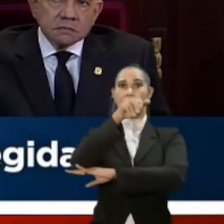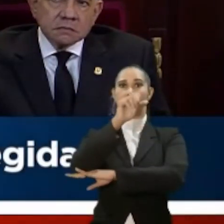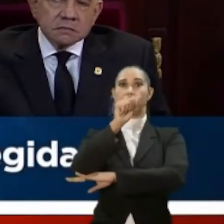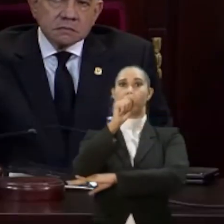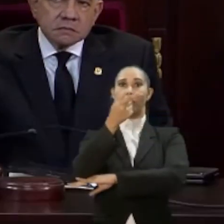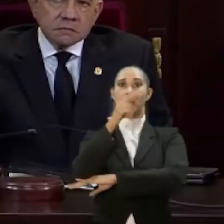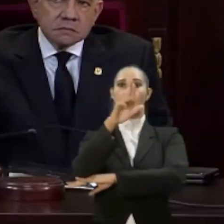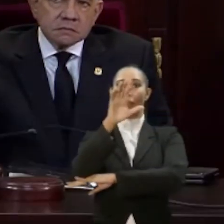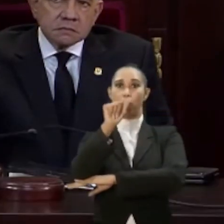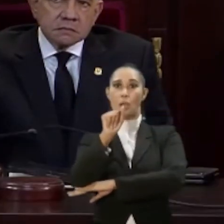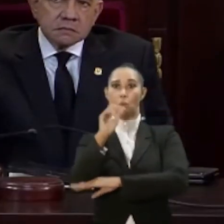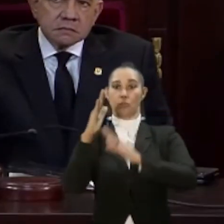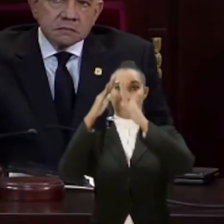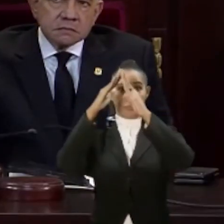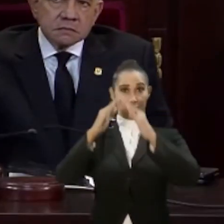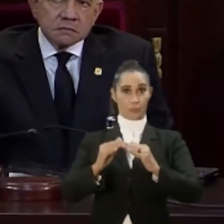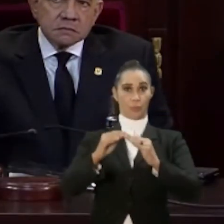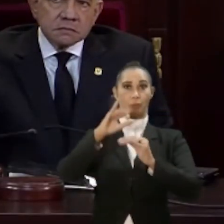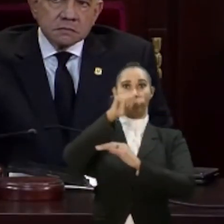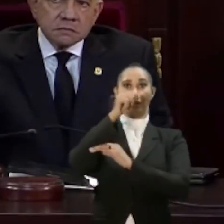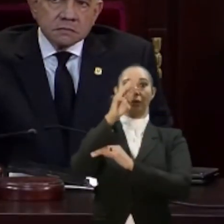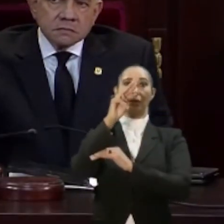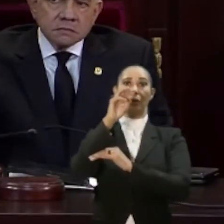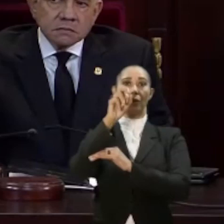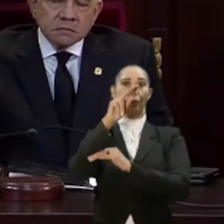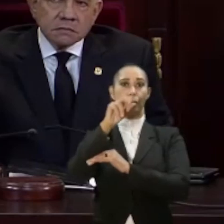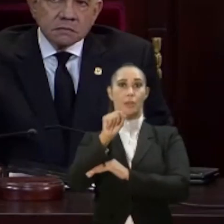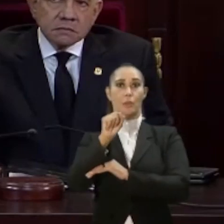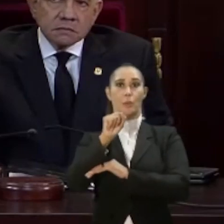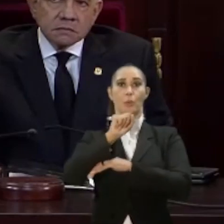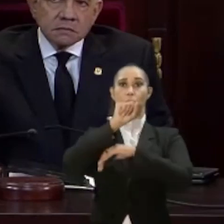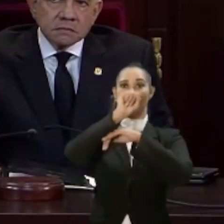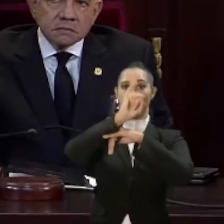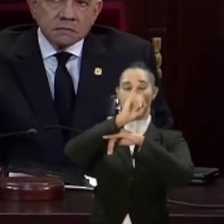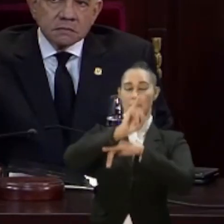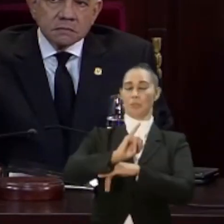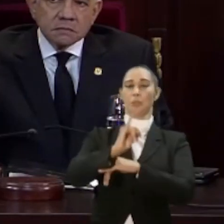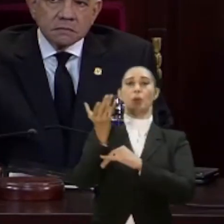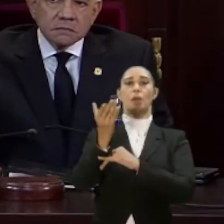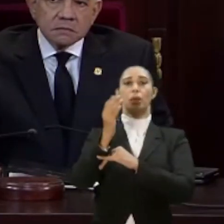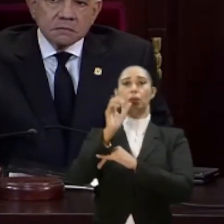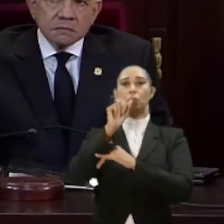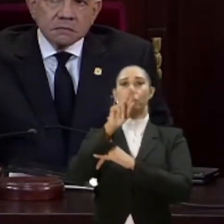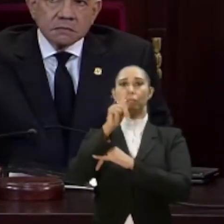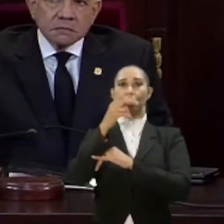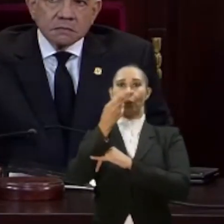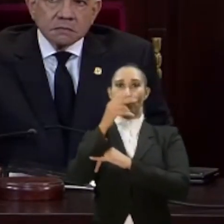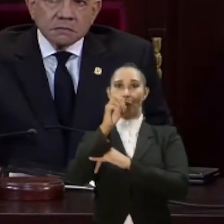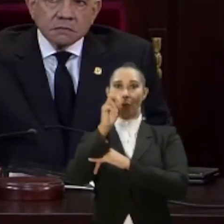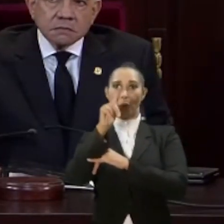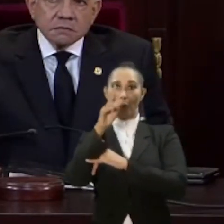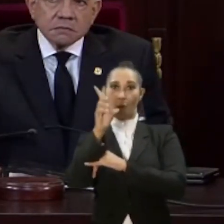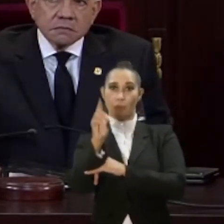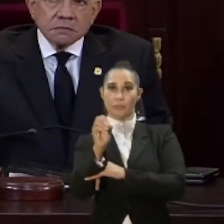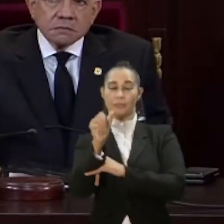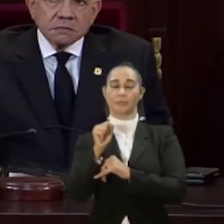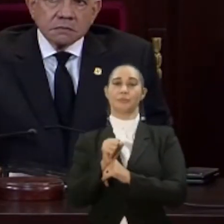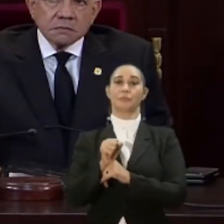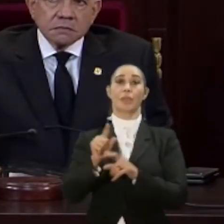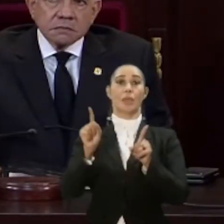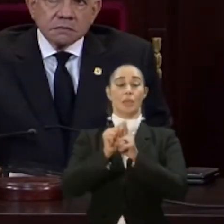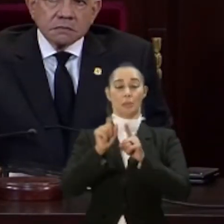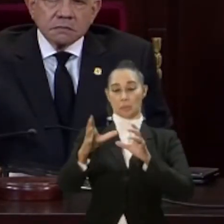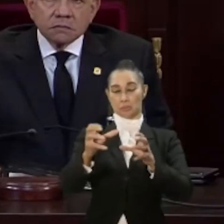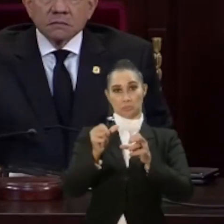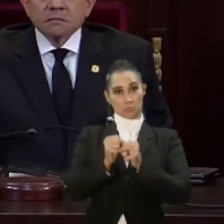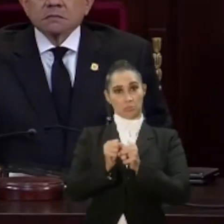el Monumento Natural Salto de Jimenoa y el Santuario de Mamíferos Marinos Estero Hondo. Rescatamos el Monumento Natural Lagunas de Cabarete y